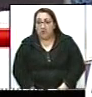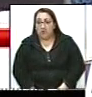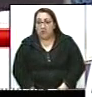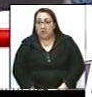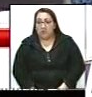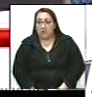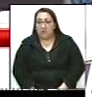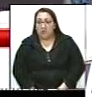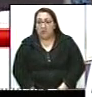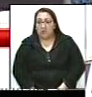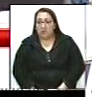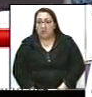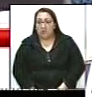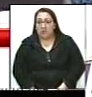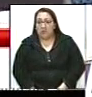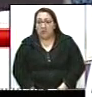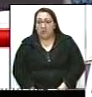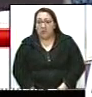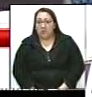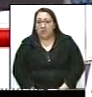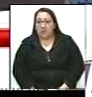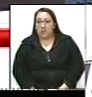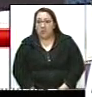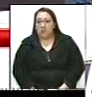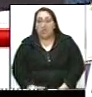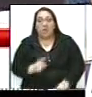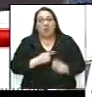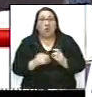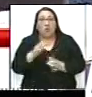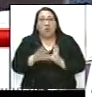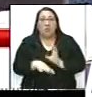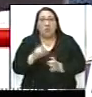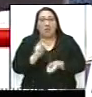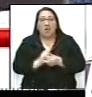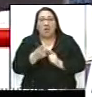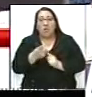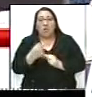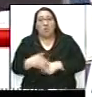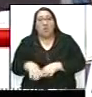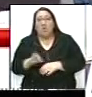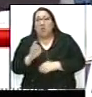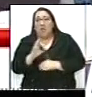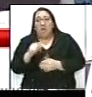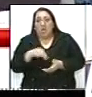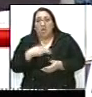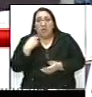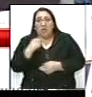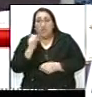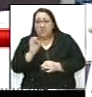permanentemente, constantemente, todo el rato, y los que eran elegidos en julio, en septiembre, en febrero, en noviembre, el